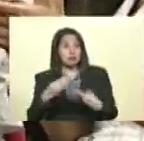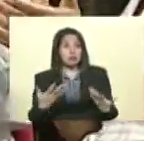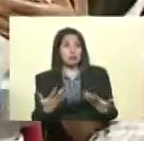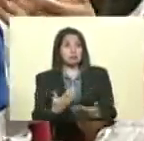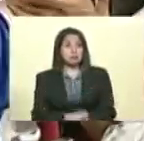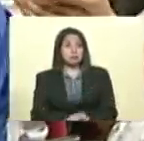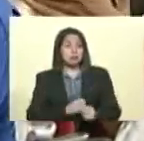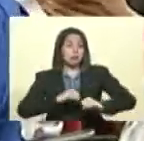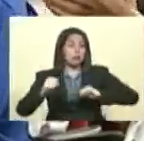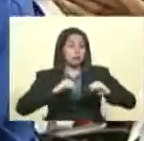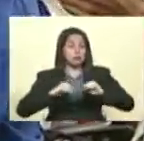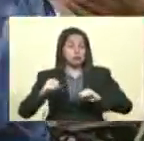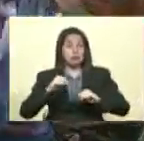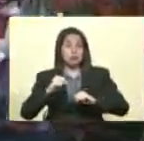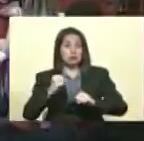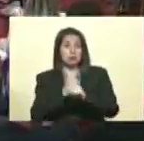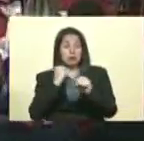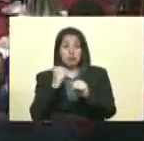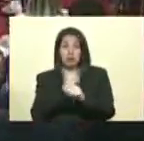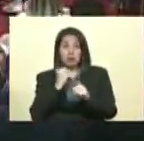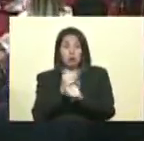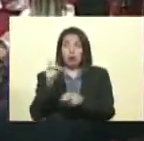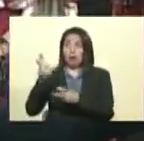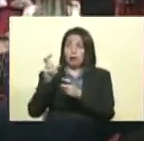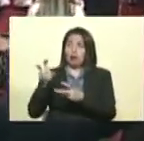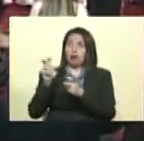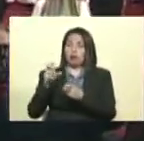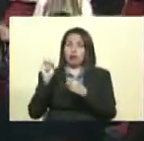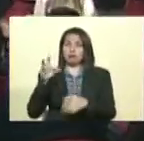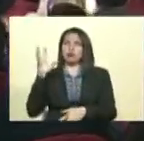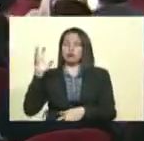movimiento sindical. No seguir derivando recursos